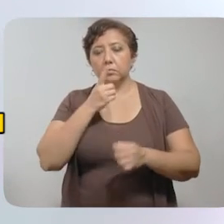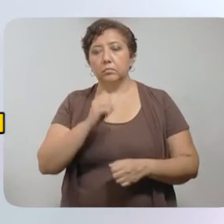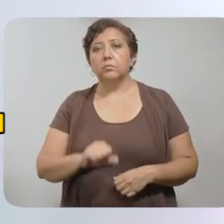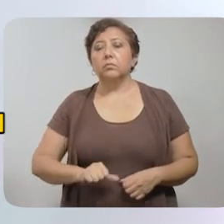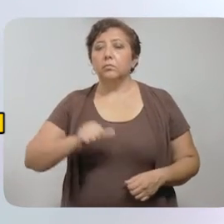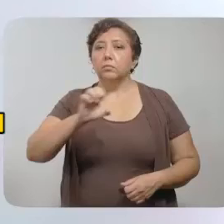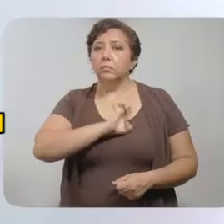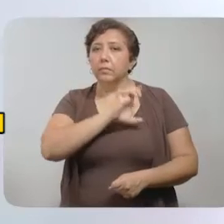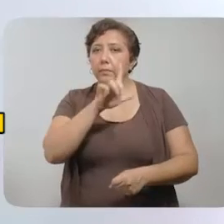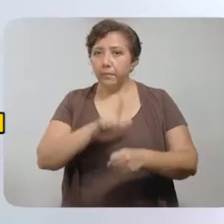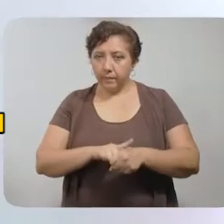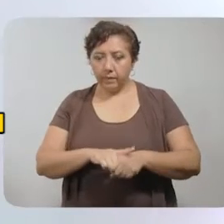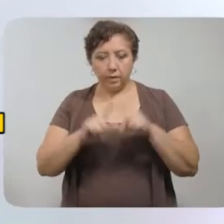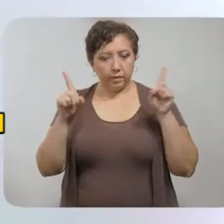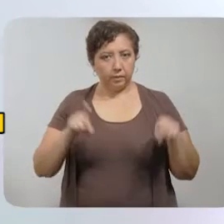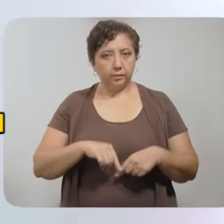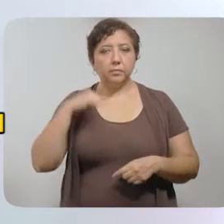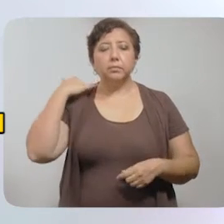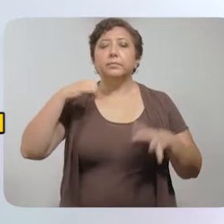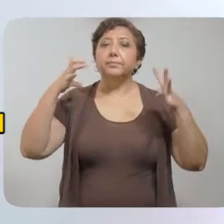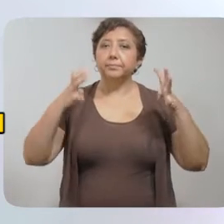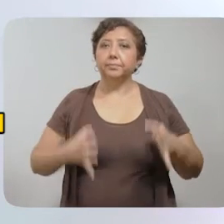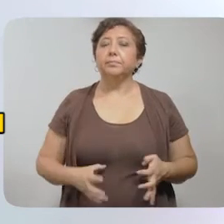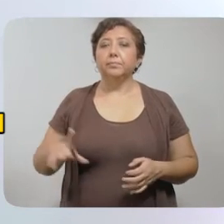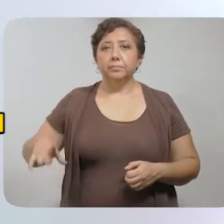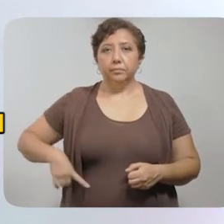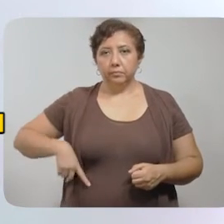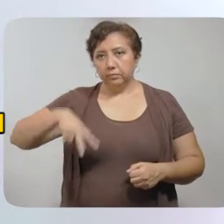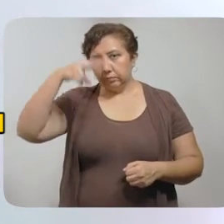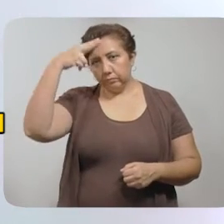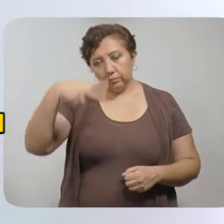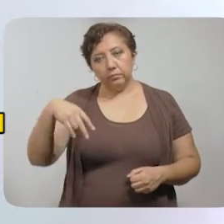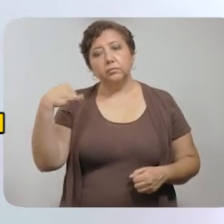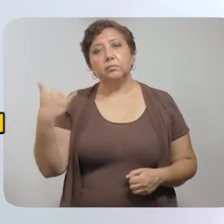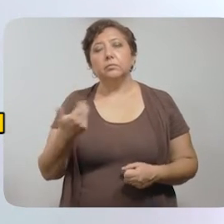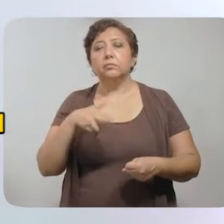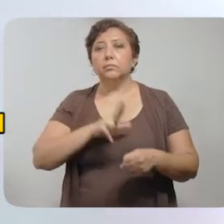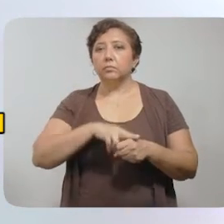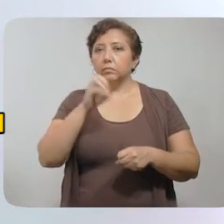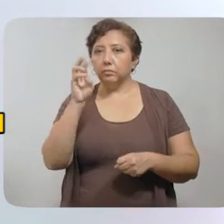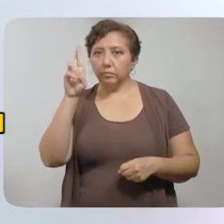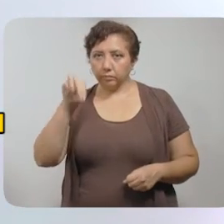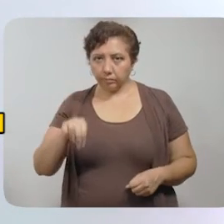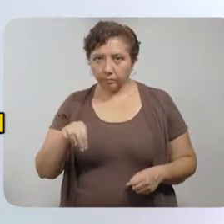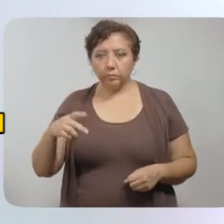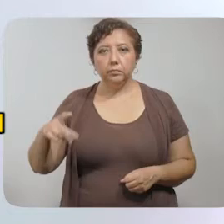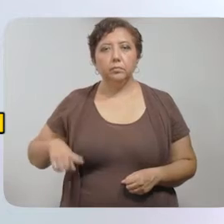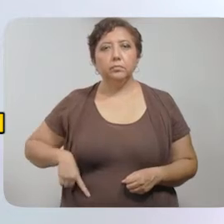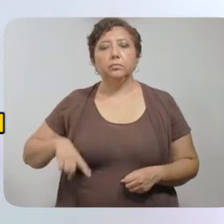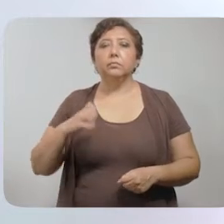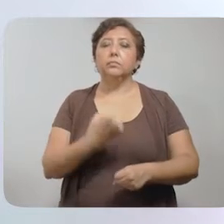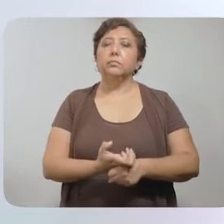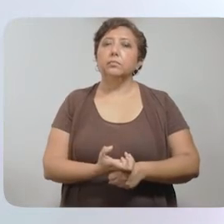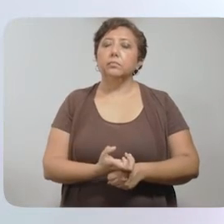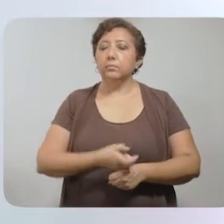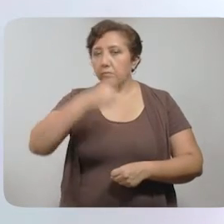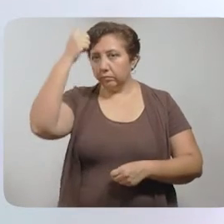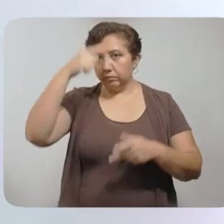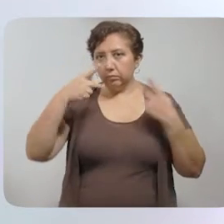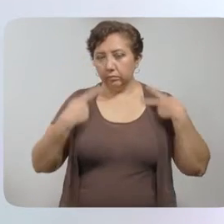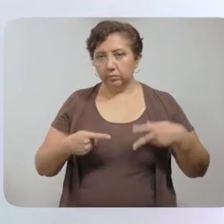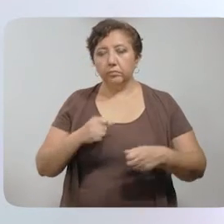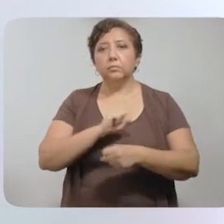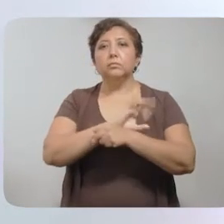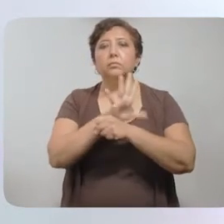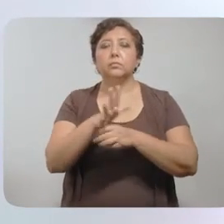de la península de Yucatán, que pertenecen al gobierno federal y del Hospital Orán del gobierno estatal. Es para pacientes